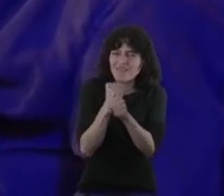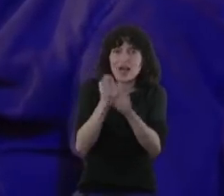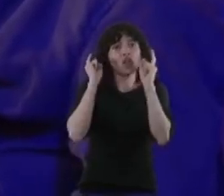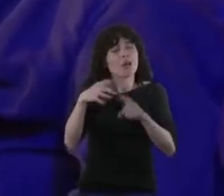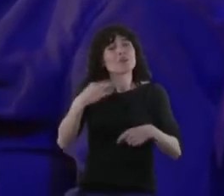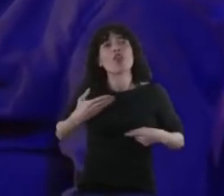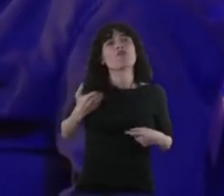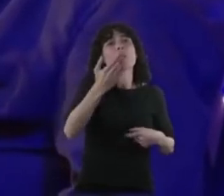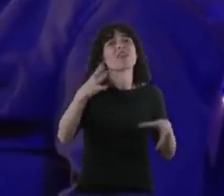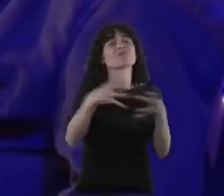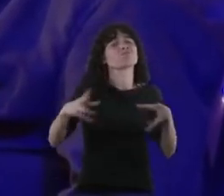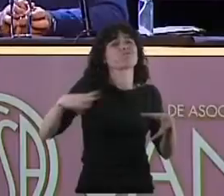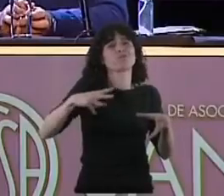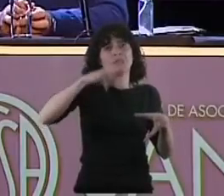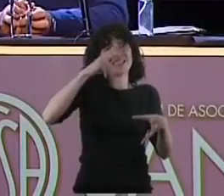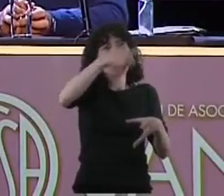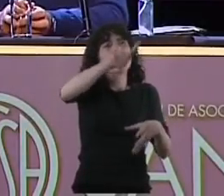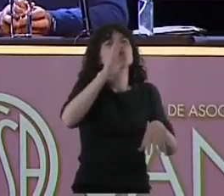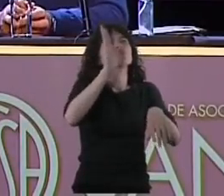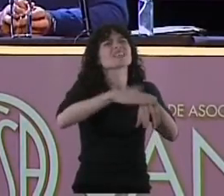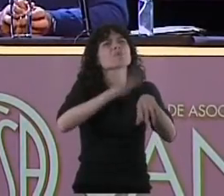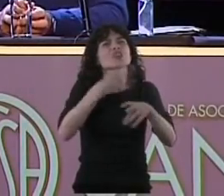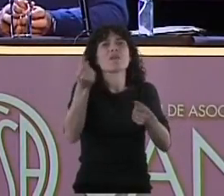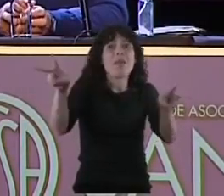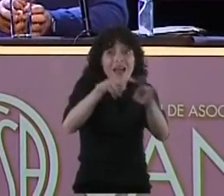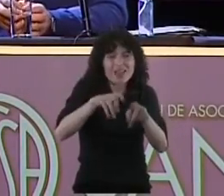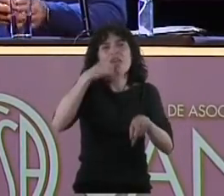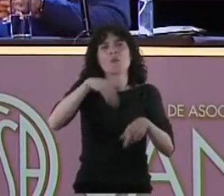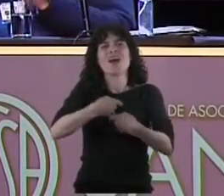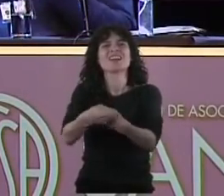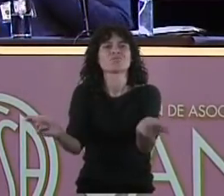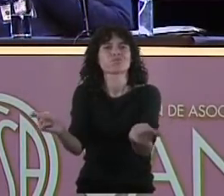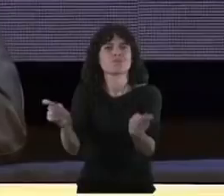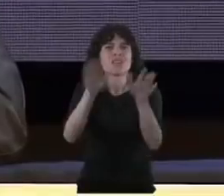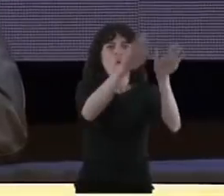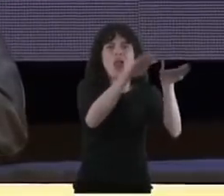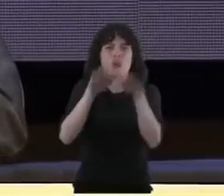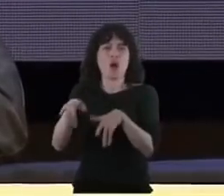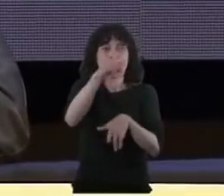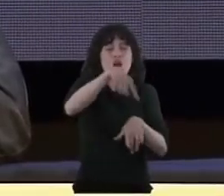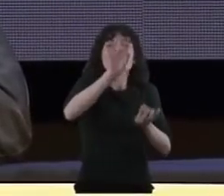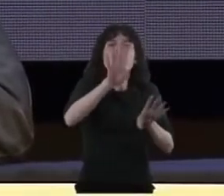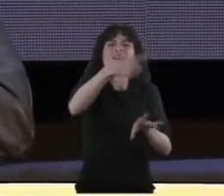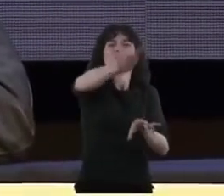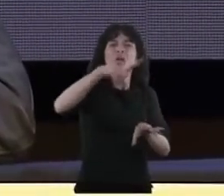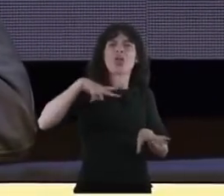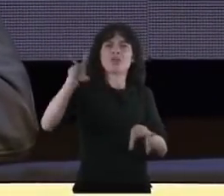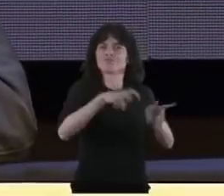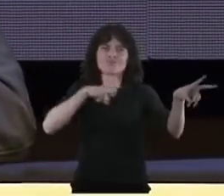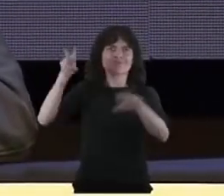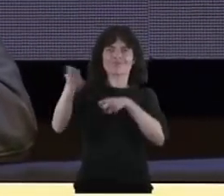poderosos que distribuyan adecuadamente la riqueza, que además de ganar ellos, tienen que ganar los que trabajan.